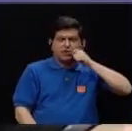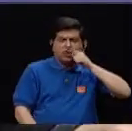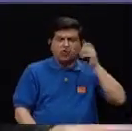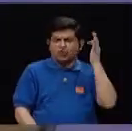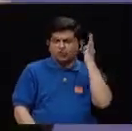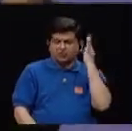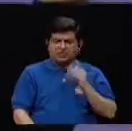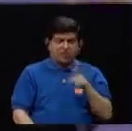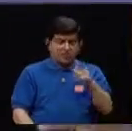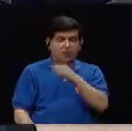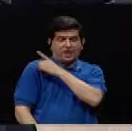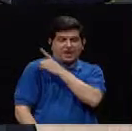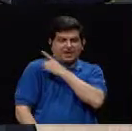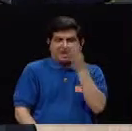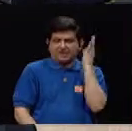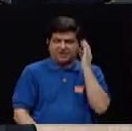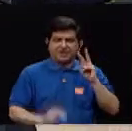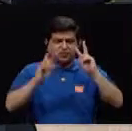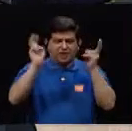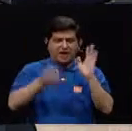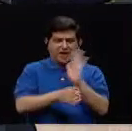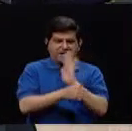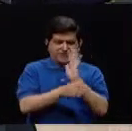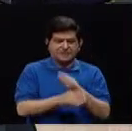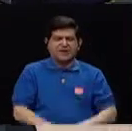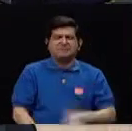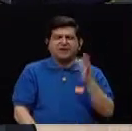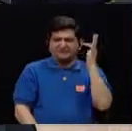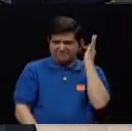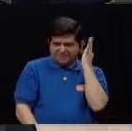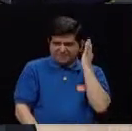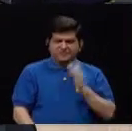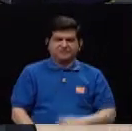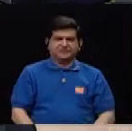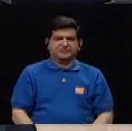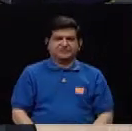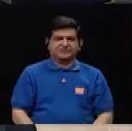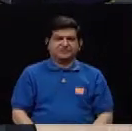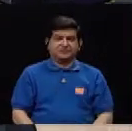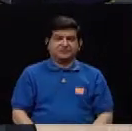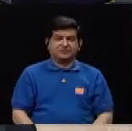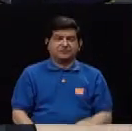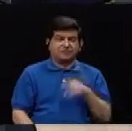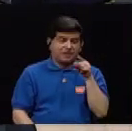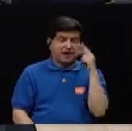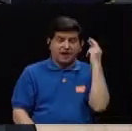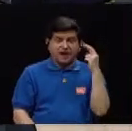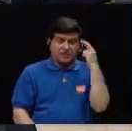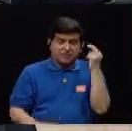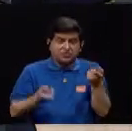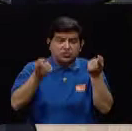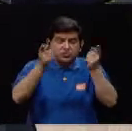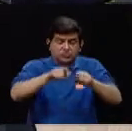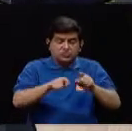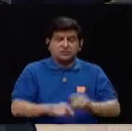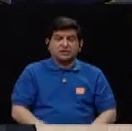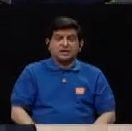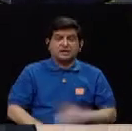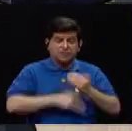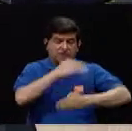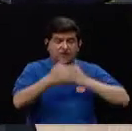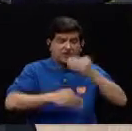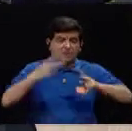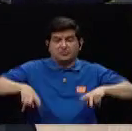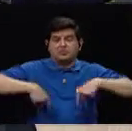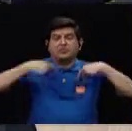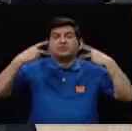femenino de que ella, claro, era la directora y el tema de la película muy femenino en eso, uh-huh, de... Por lo que puede pasar uno en los